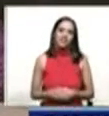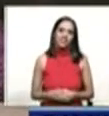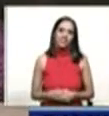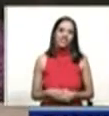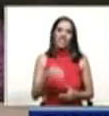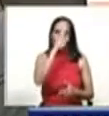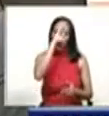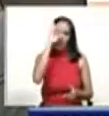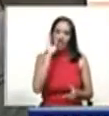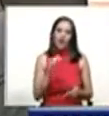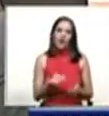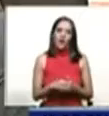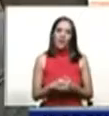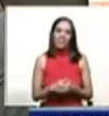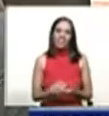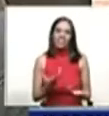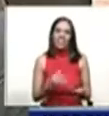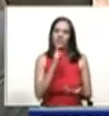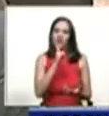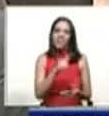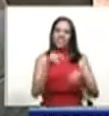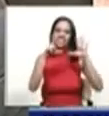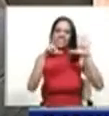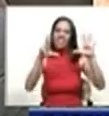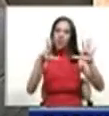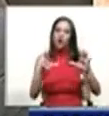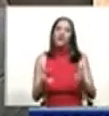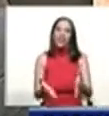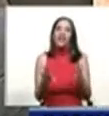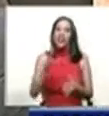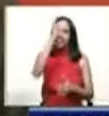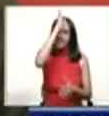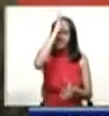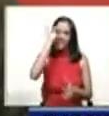Diosdado mostrando noticias del 78 cuando ganaban los tiburones de La Guaira.